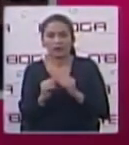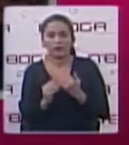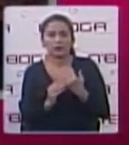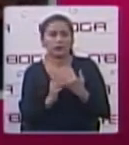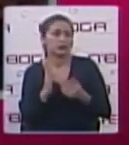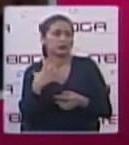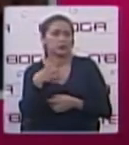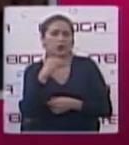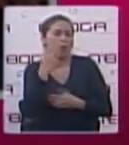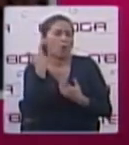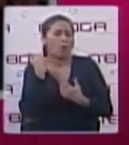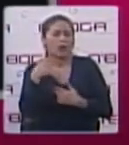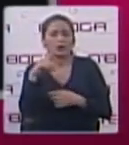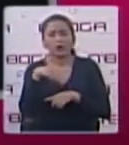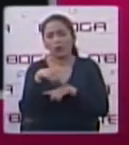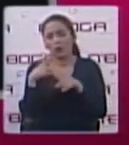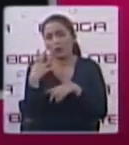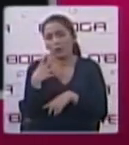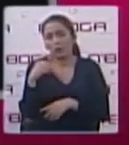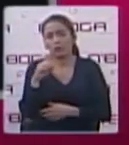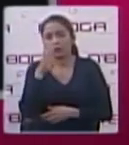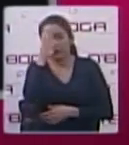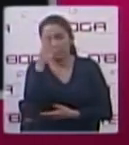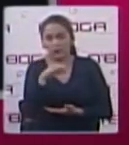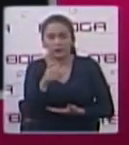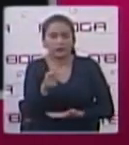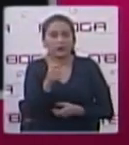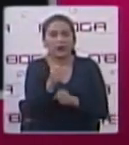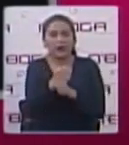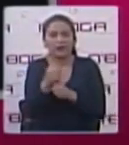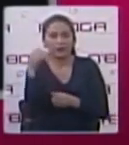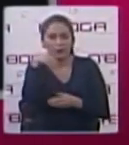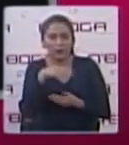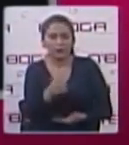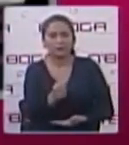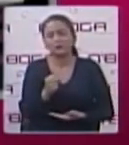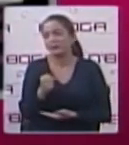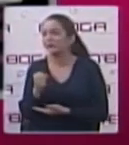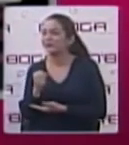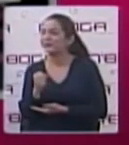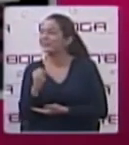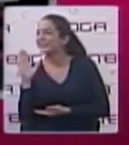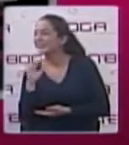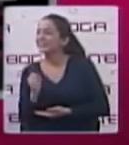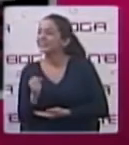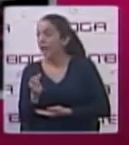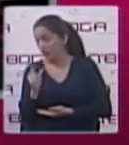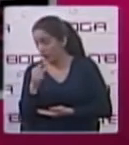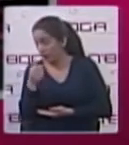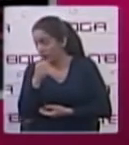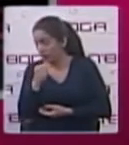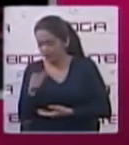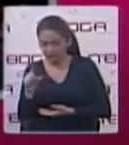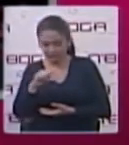¿no? Haciendo conocer a la gente de nuestros productos. Bueno, ustedes trabajan con microproductores. ¿Cómo los